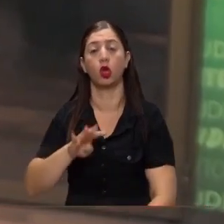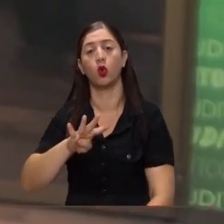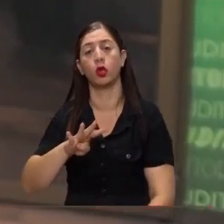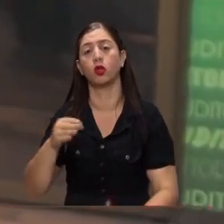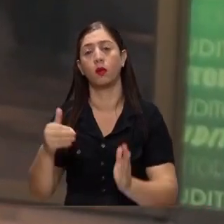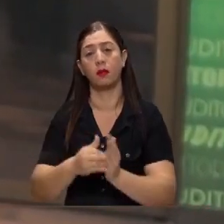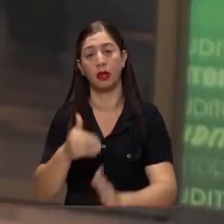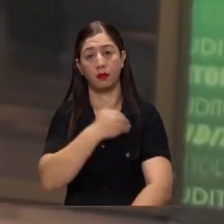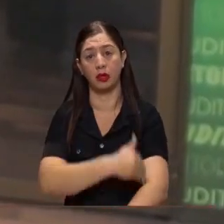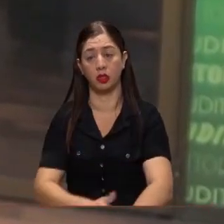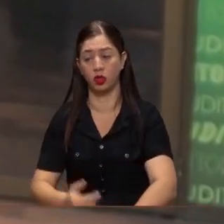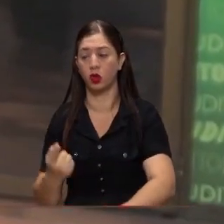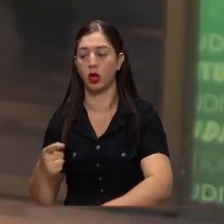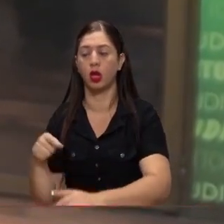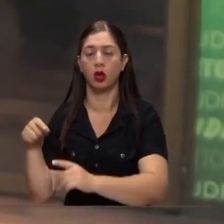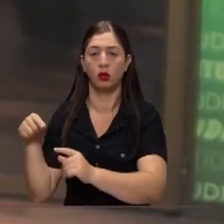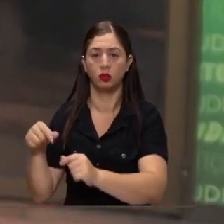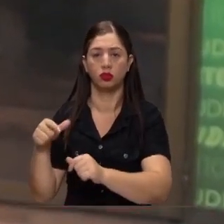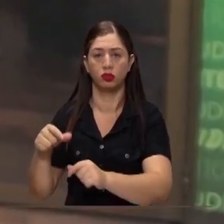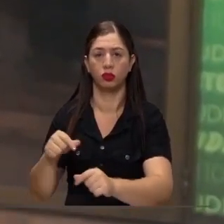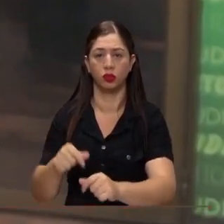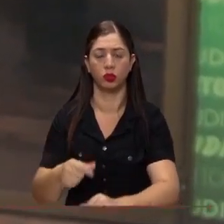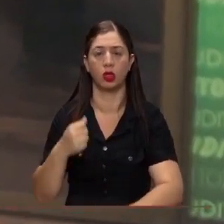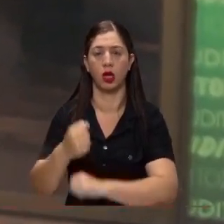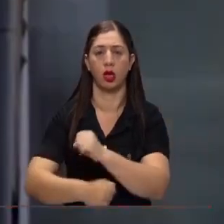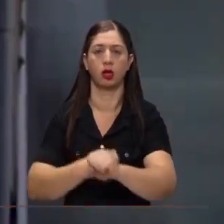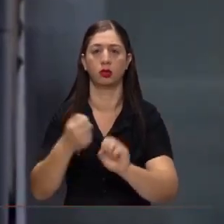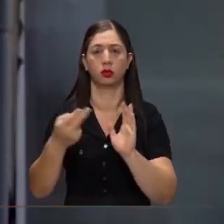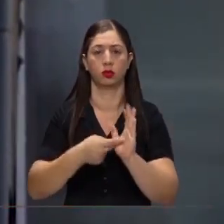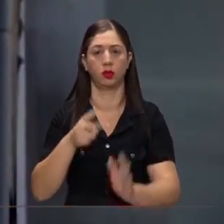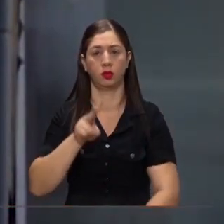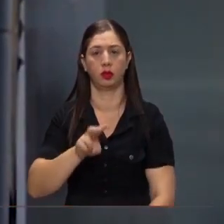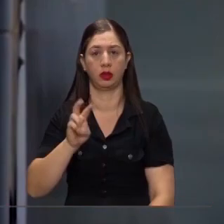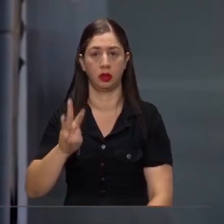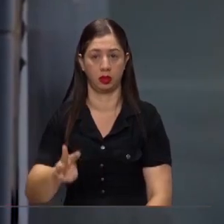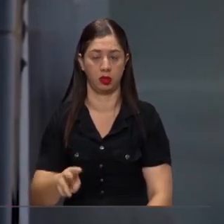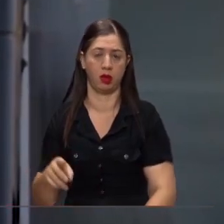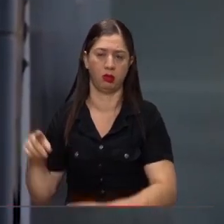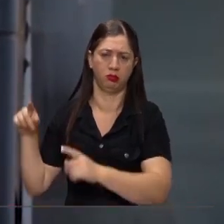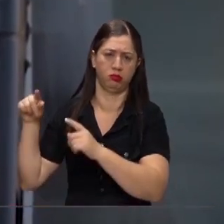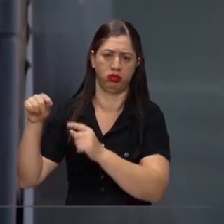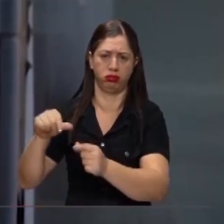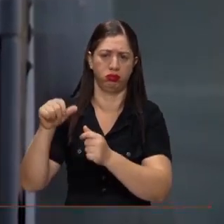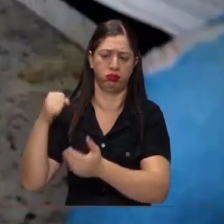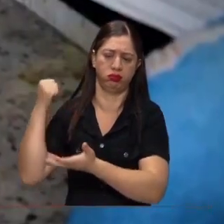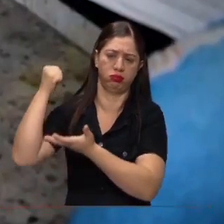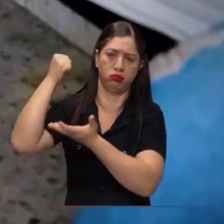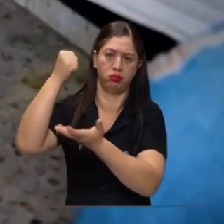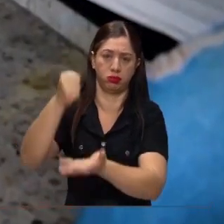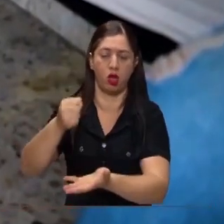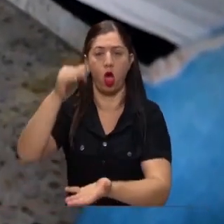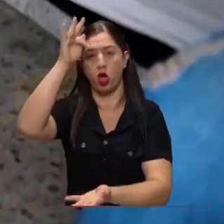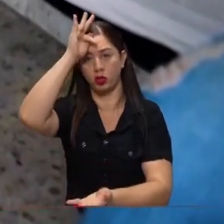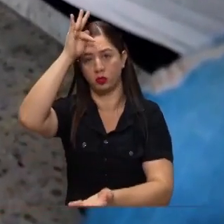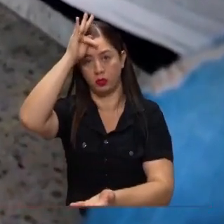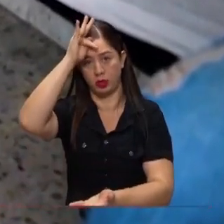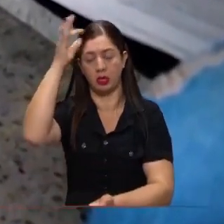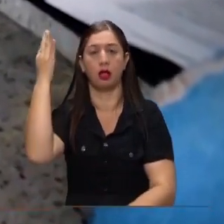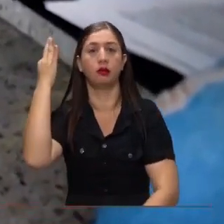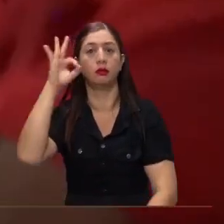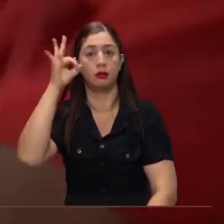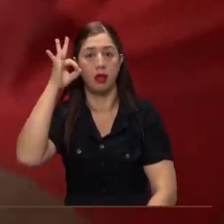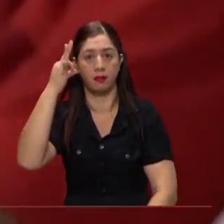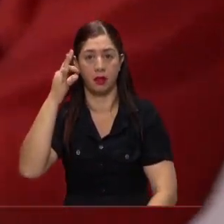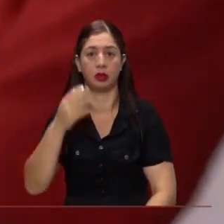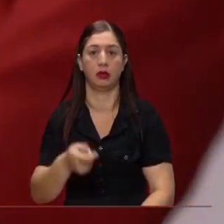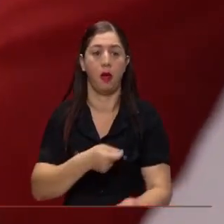restantes serán aportados en el transcurso del 2023. Con esta inyección de recursos, el Hospital Raúl Orejuela Bueno saldría